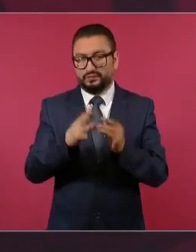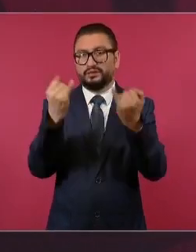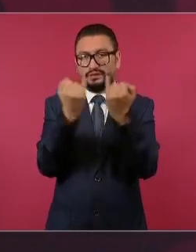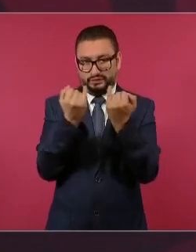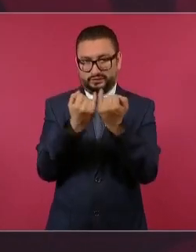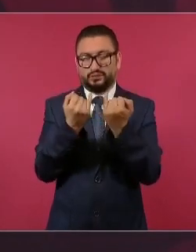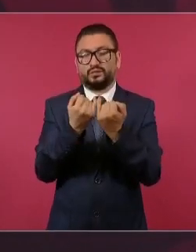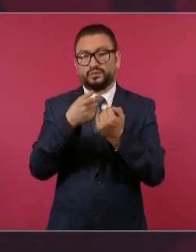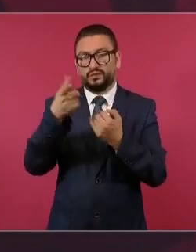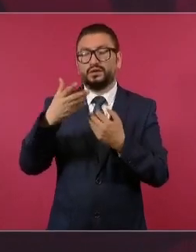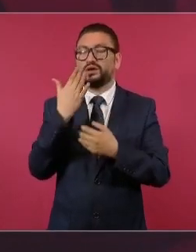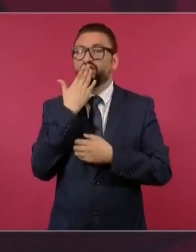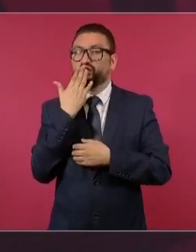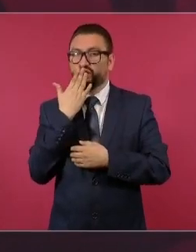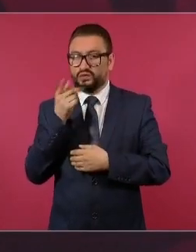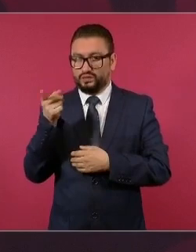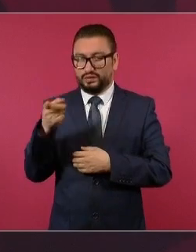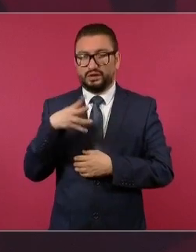tiene